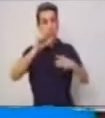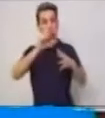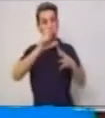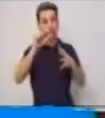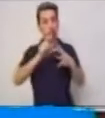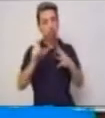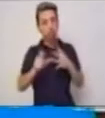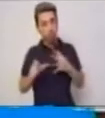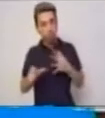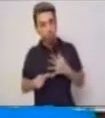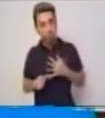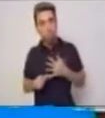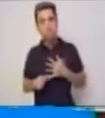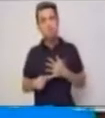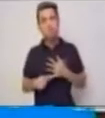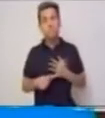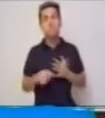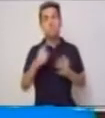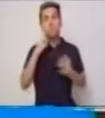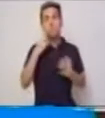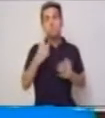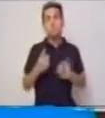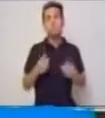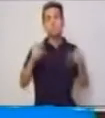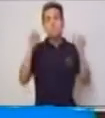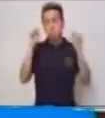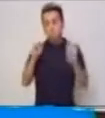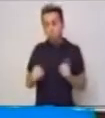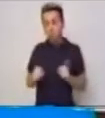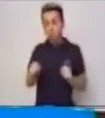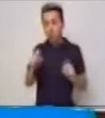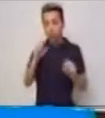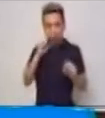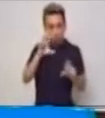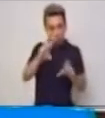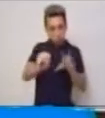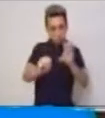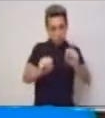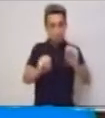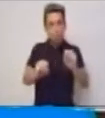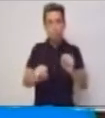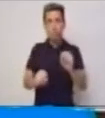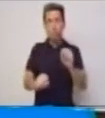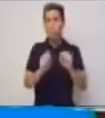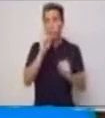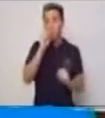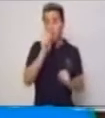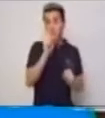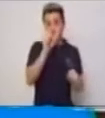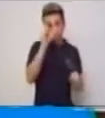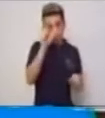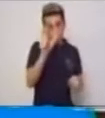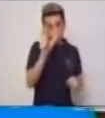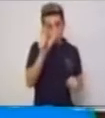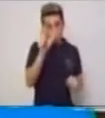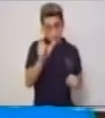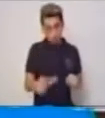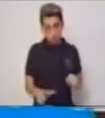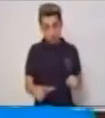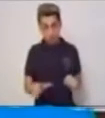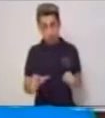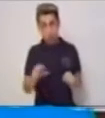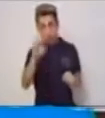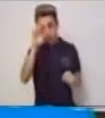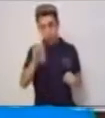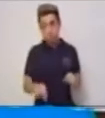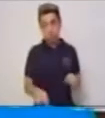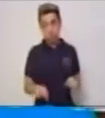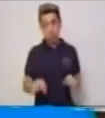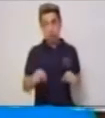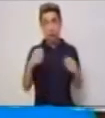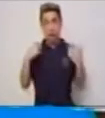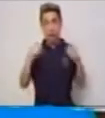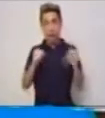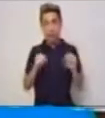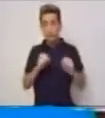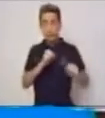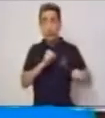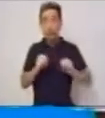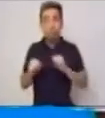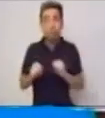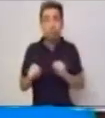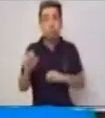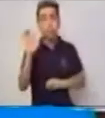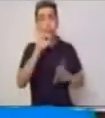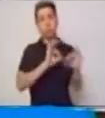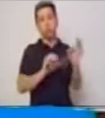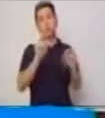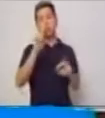decir, podemos encontrar una persona que va a realizar una acción o